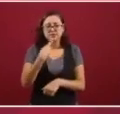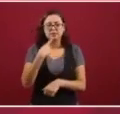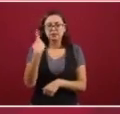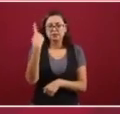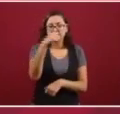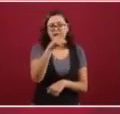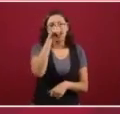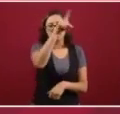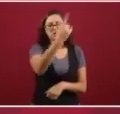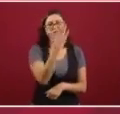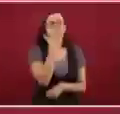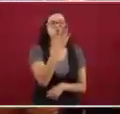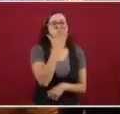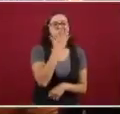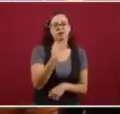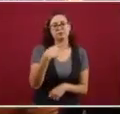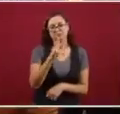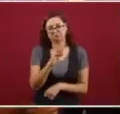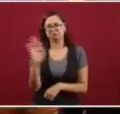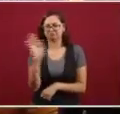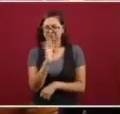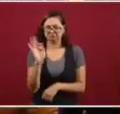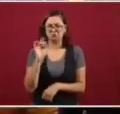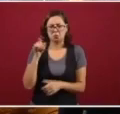en Sonora, pero